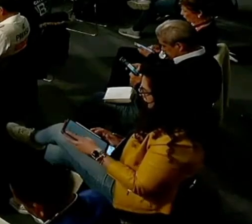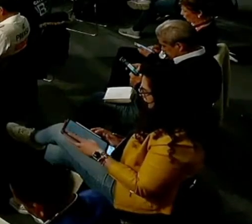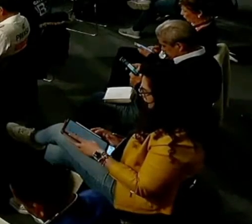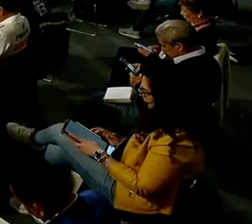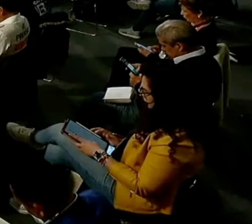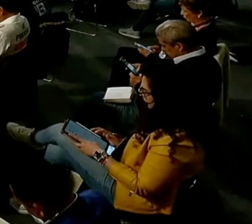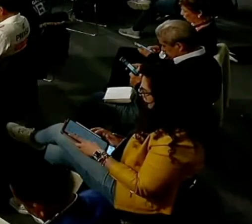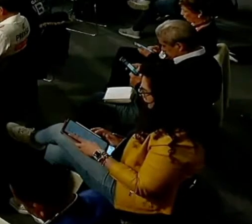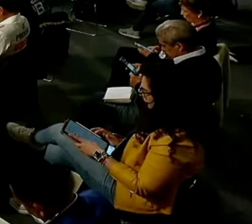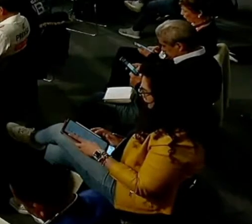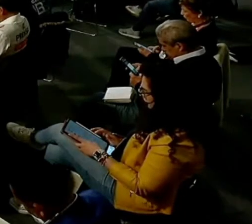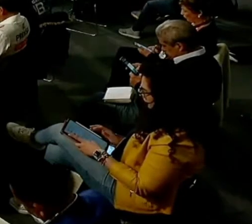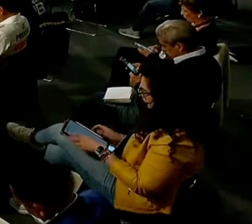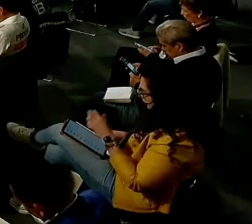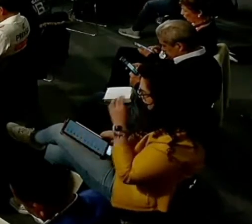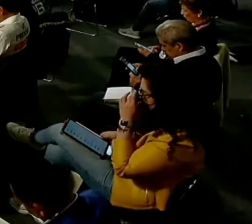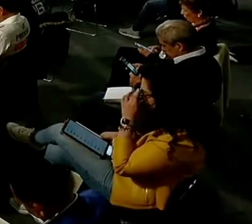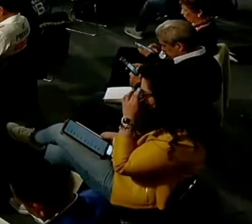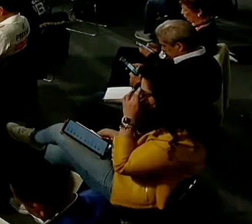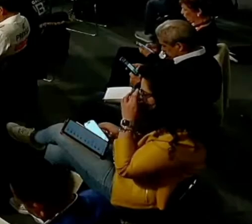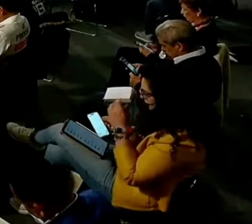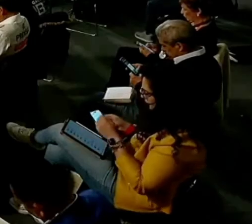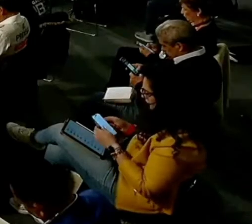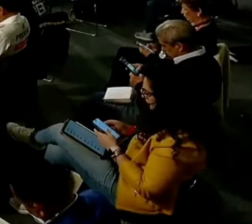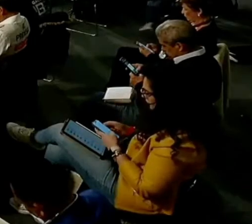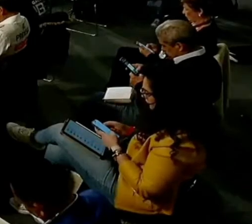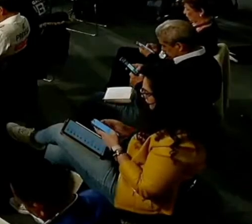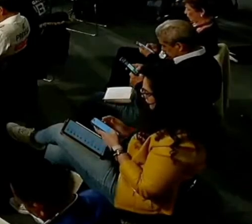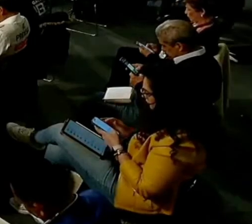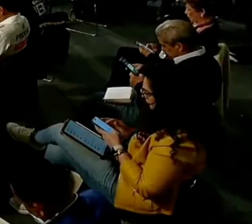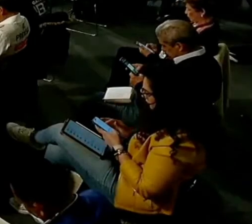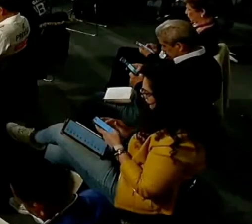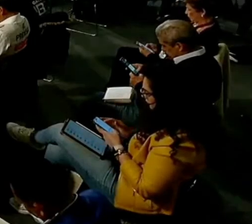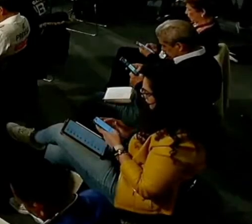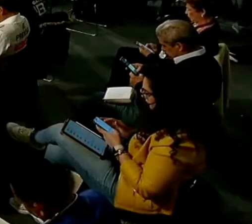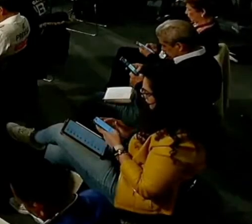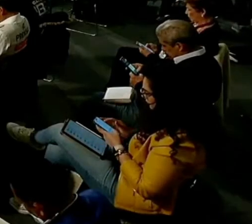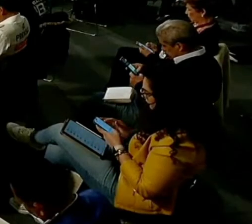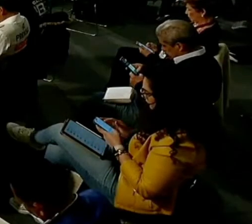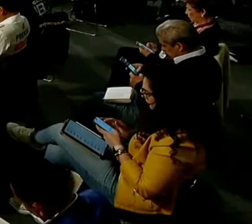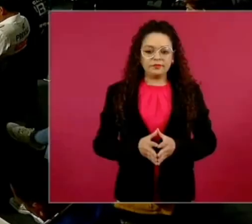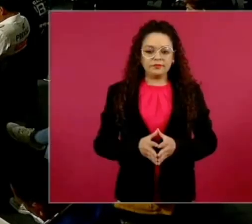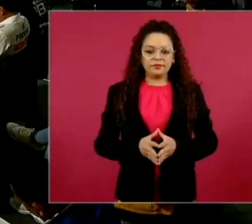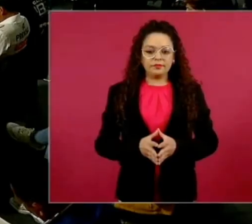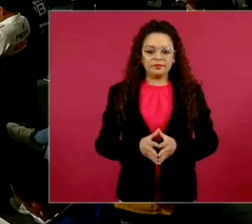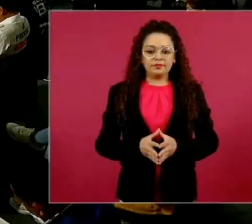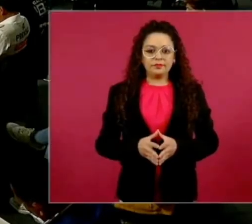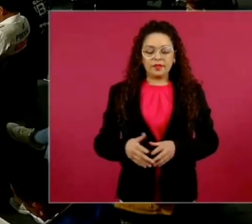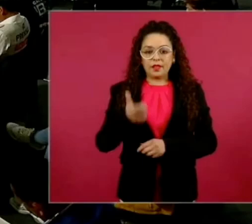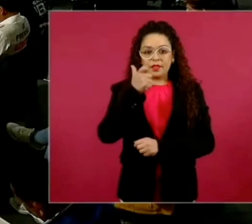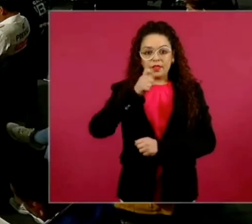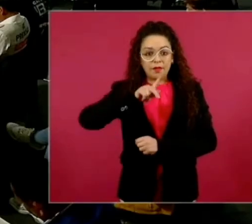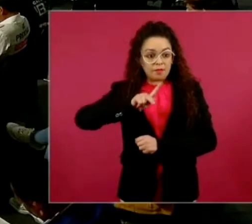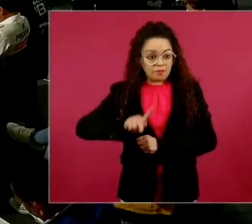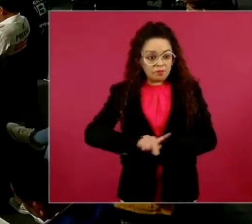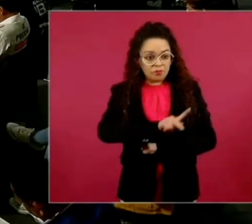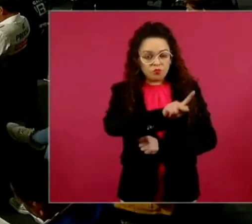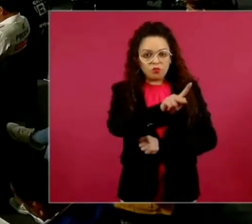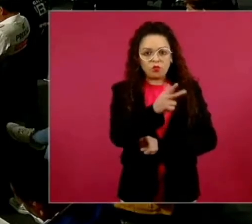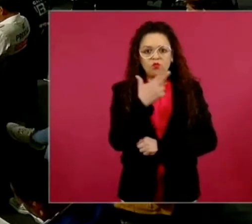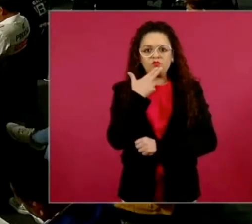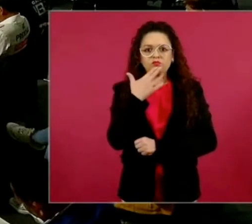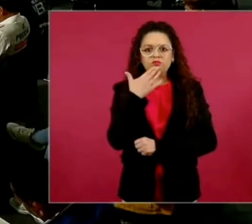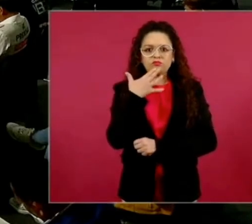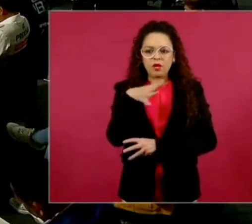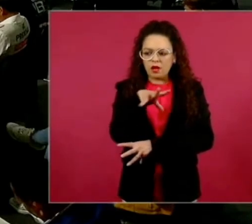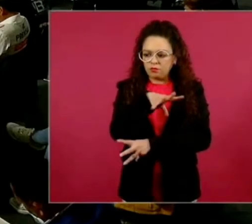manejó las finanzas públicas con honestidad y austeridad inflexibles, lo